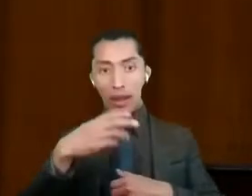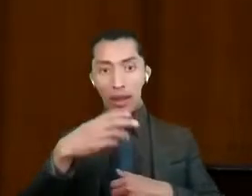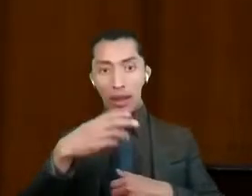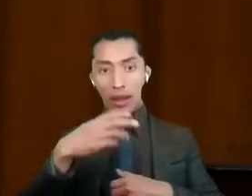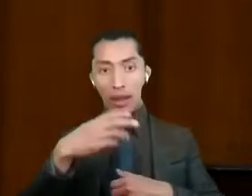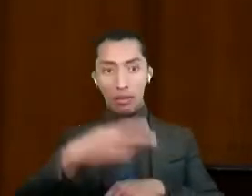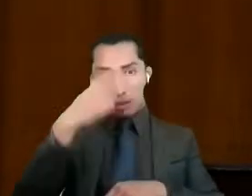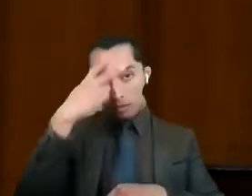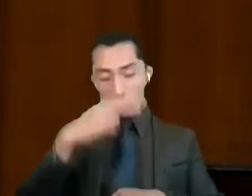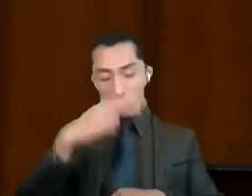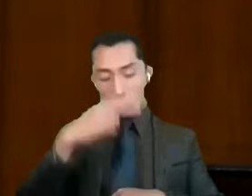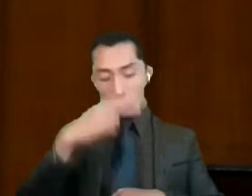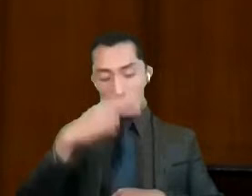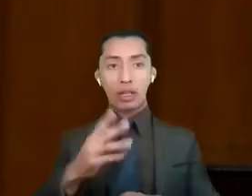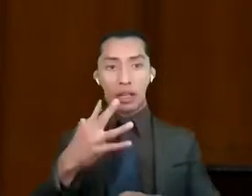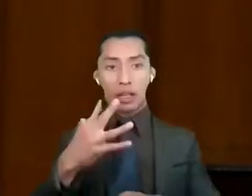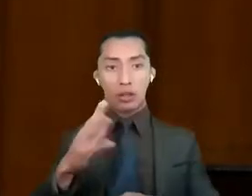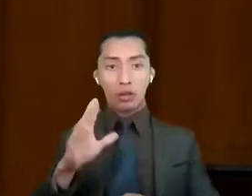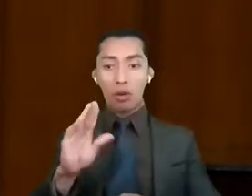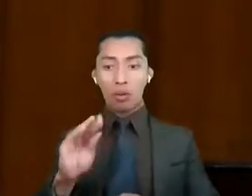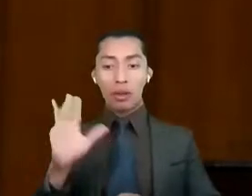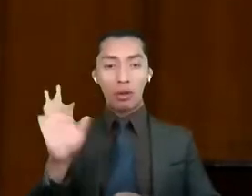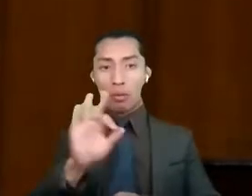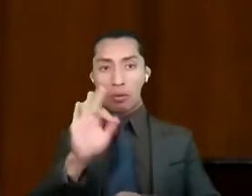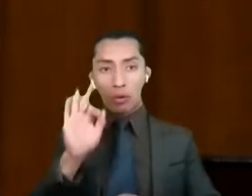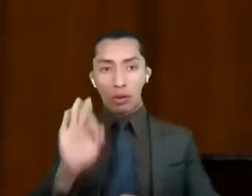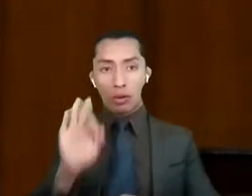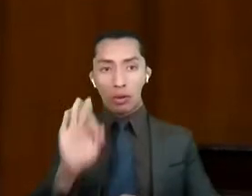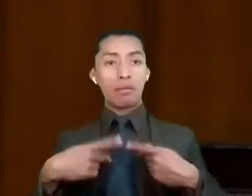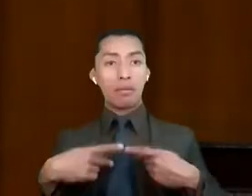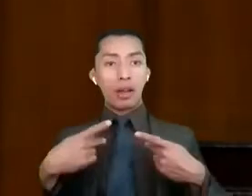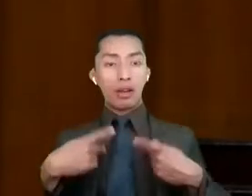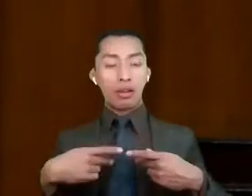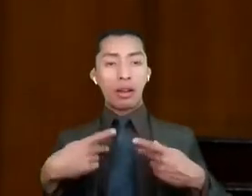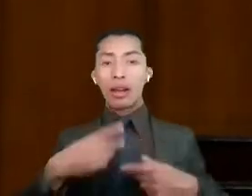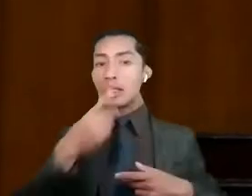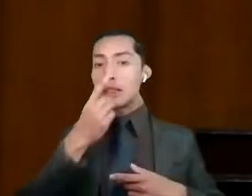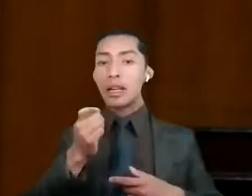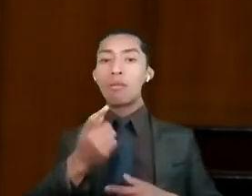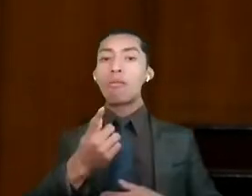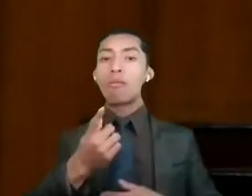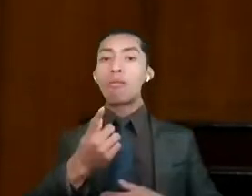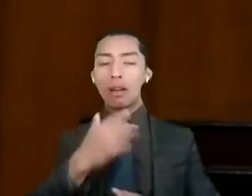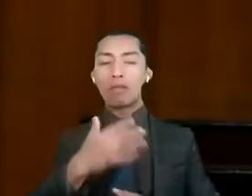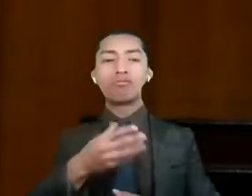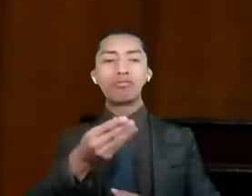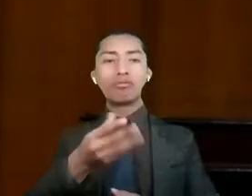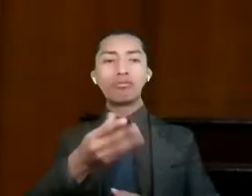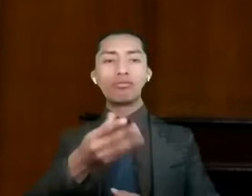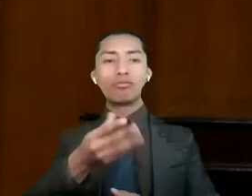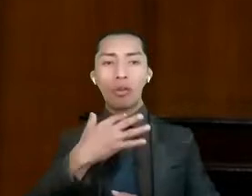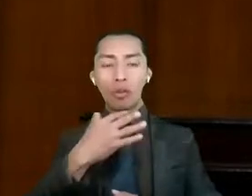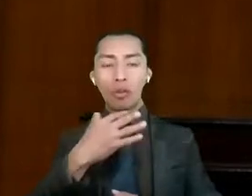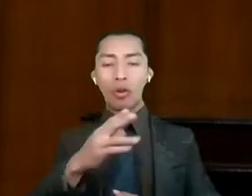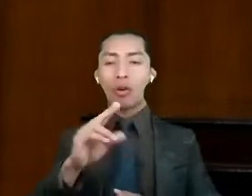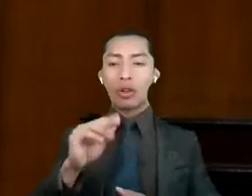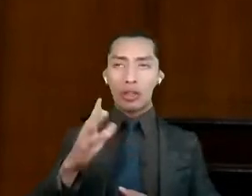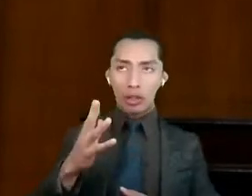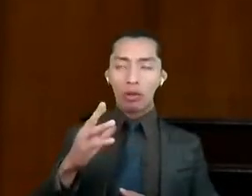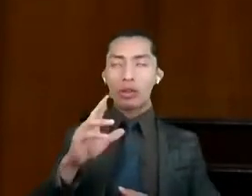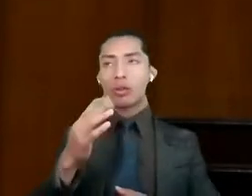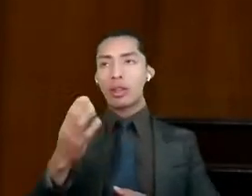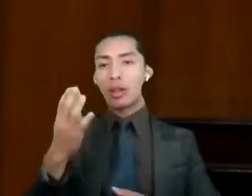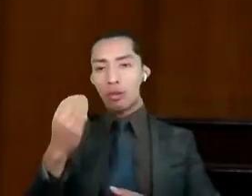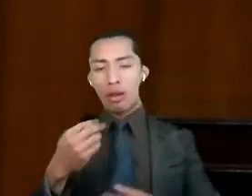entre el 85 y 95% de la población consideran que la policía es corrupta, entre el 55 y el 89% de